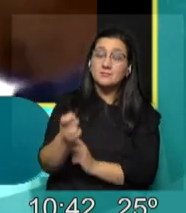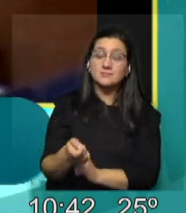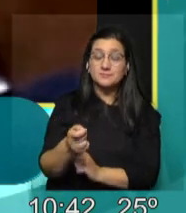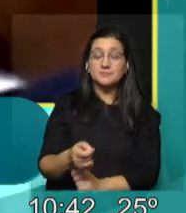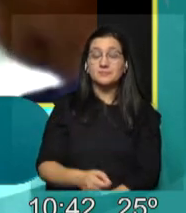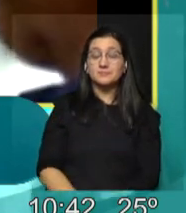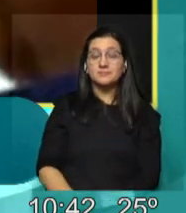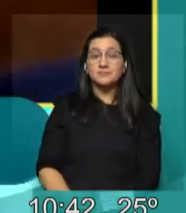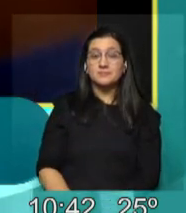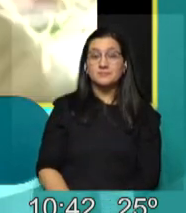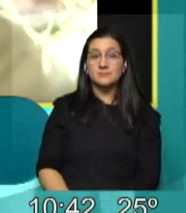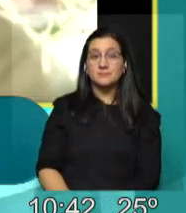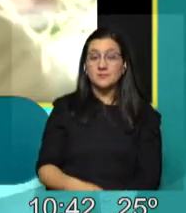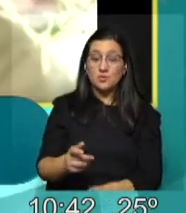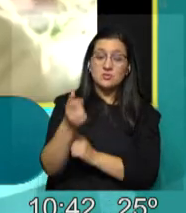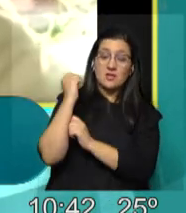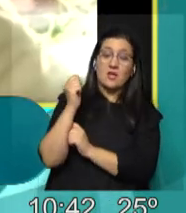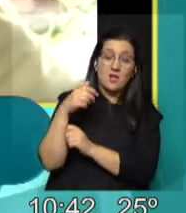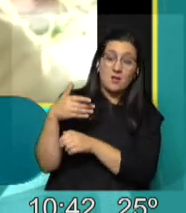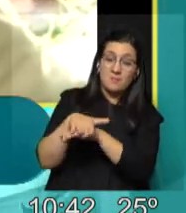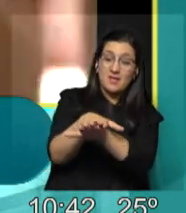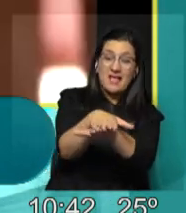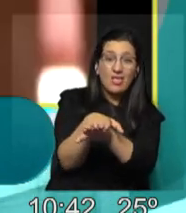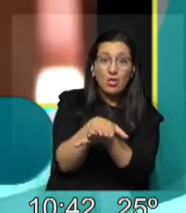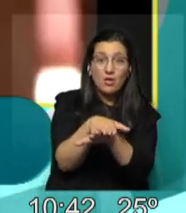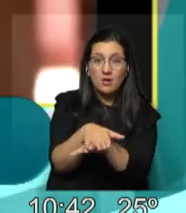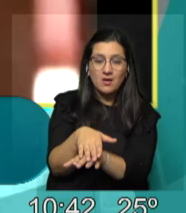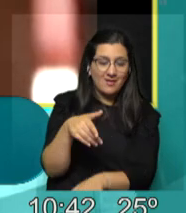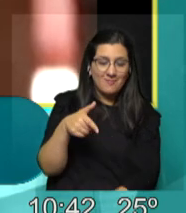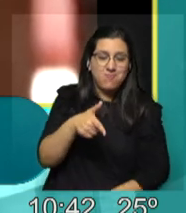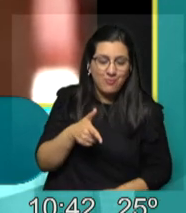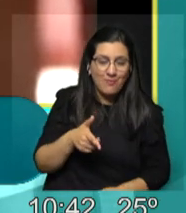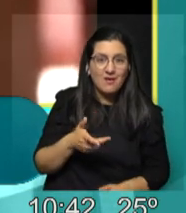Saca el pescado con el anzuelo y le pega un tiro.